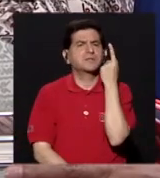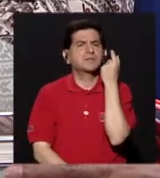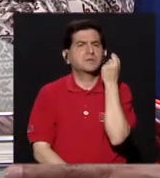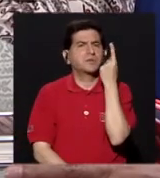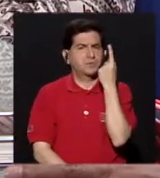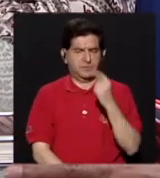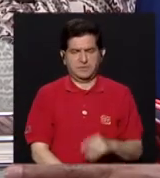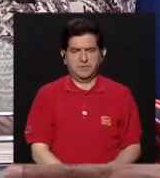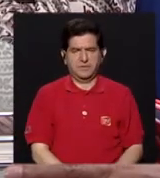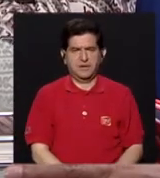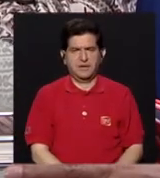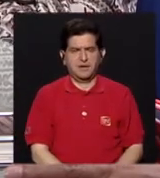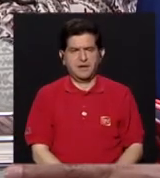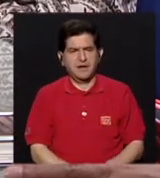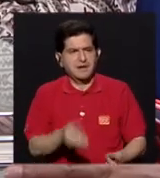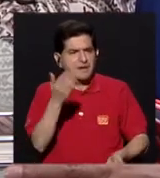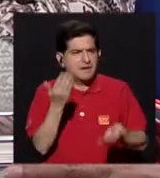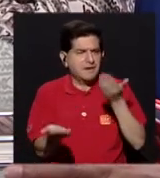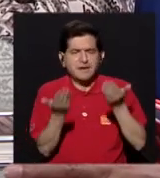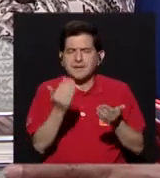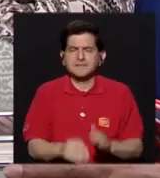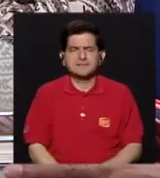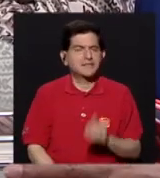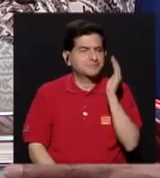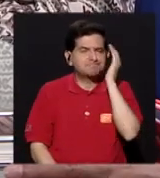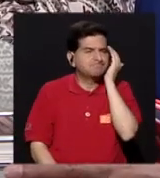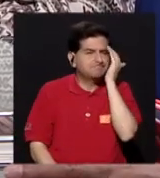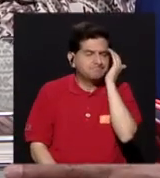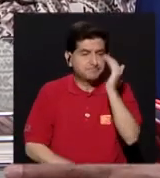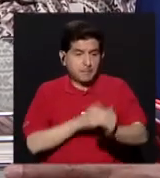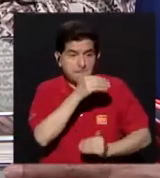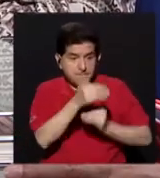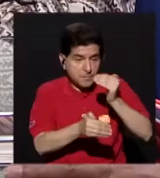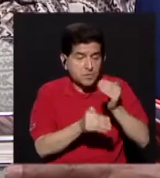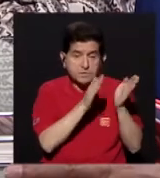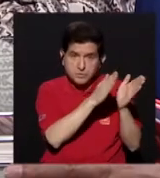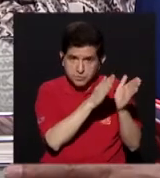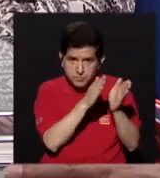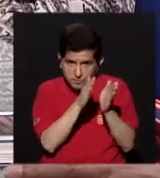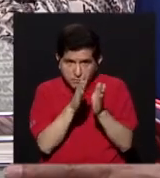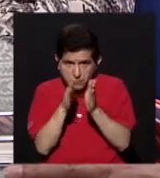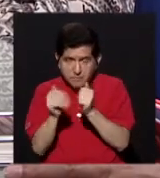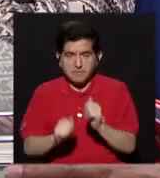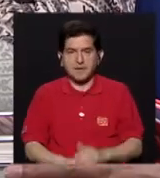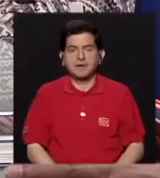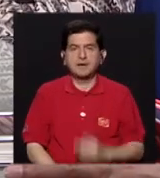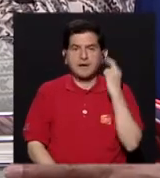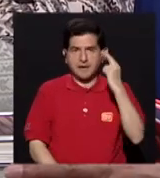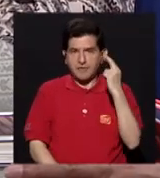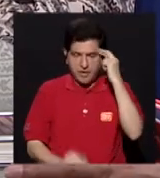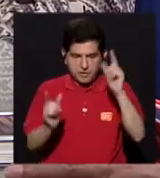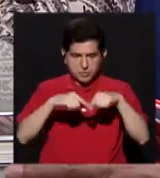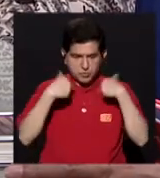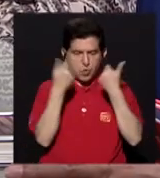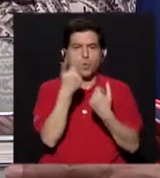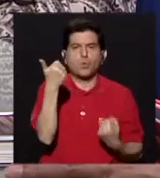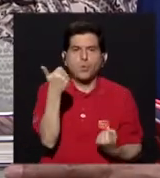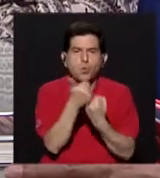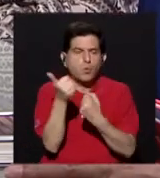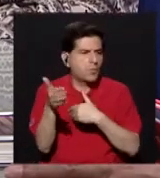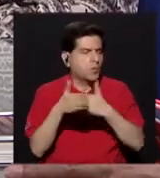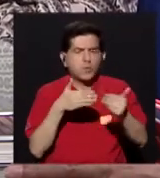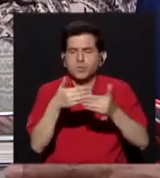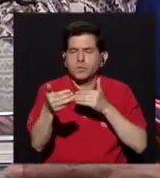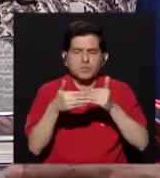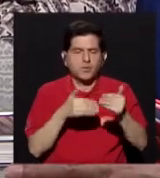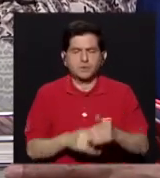hay mucho desconocimiento y que esos son procesos de formación, y por eso los grupos de apoyo, a pesar de la parte